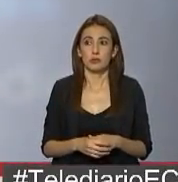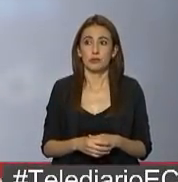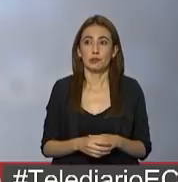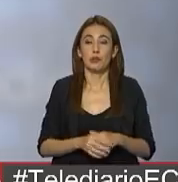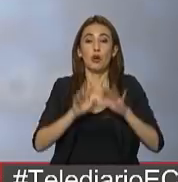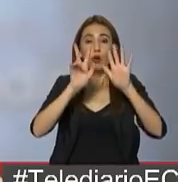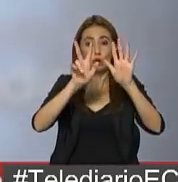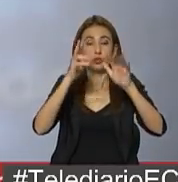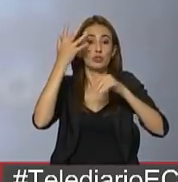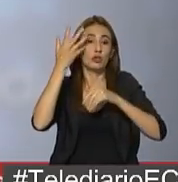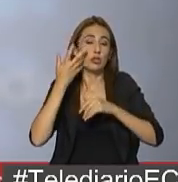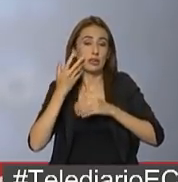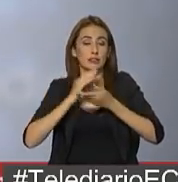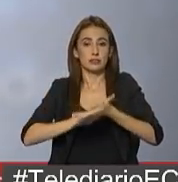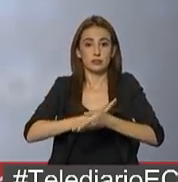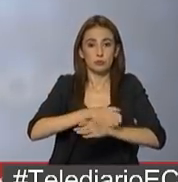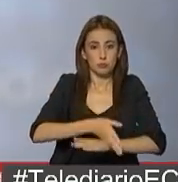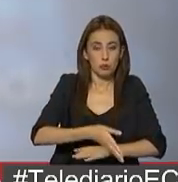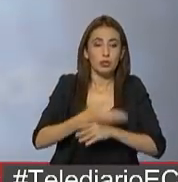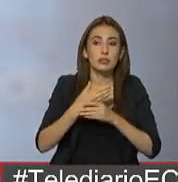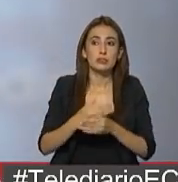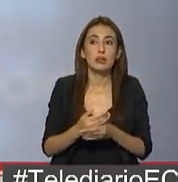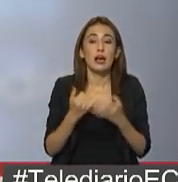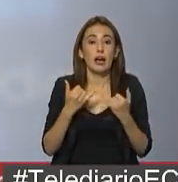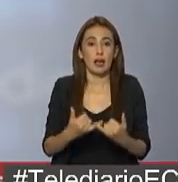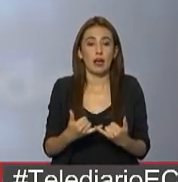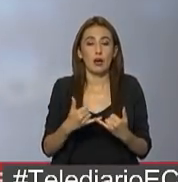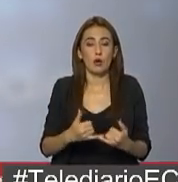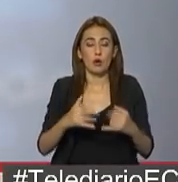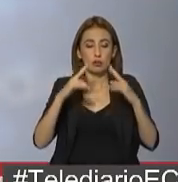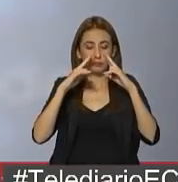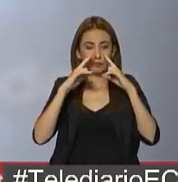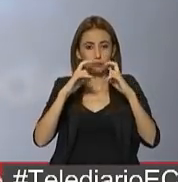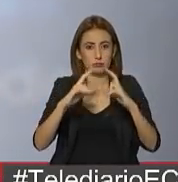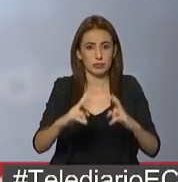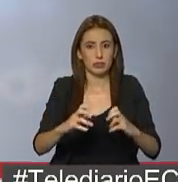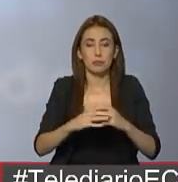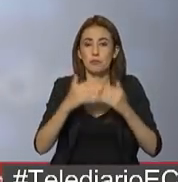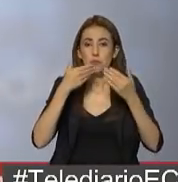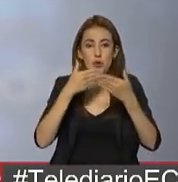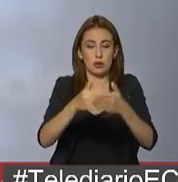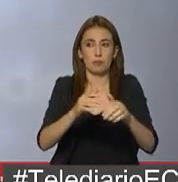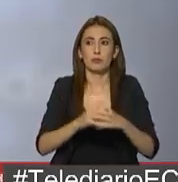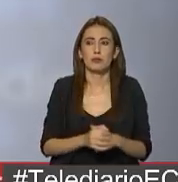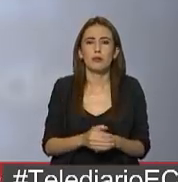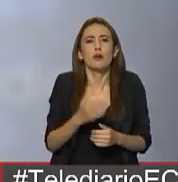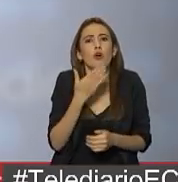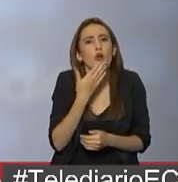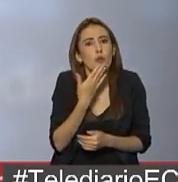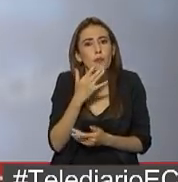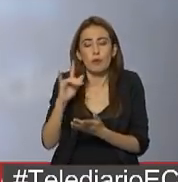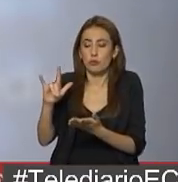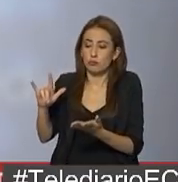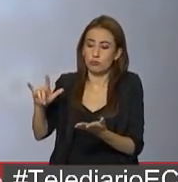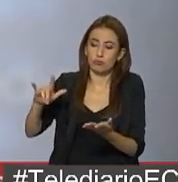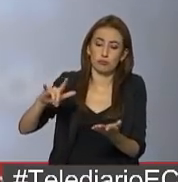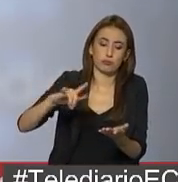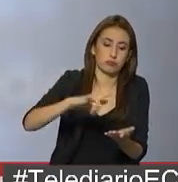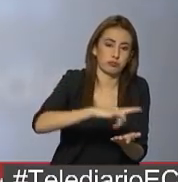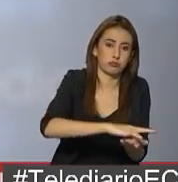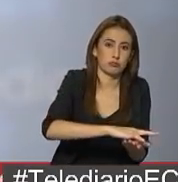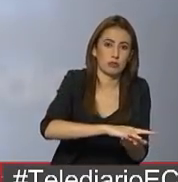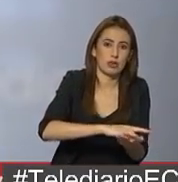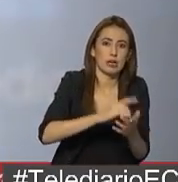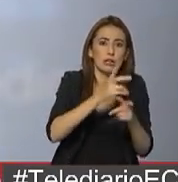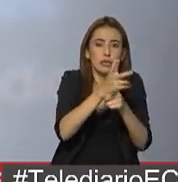8 días después del accidente en Tumbes, Perú, las cosas están lejos de aclararse. Por ejemplo, ¿cómo una aeronave puede salir sin ser detectada por los